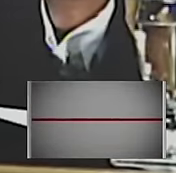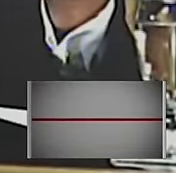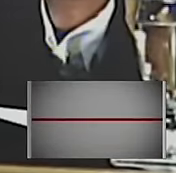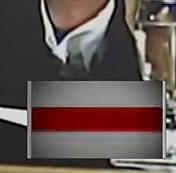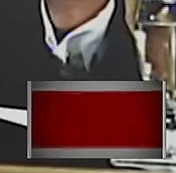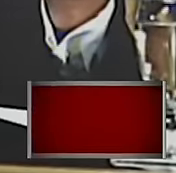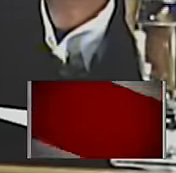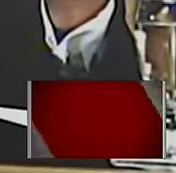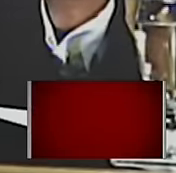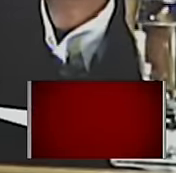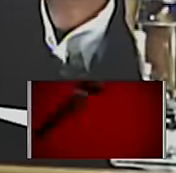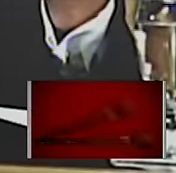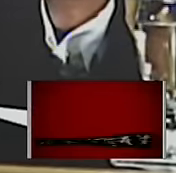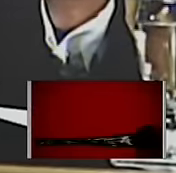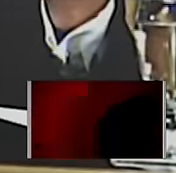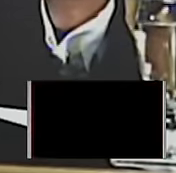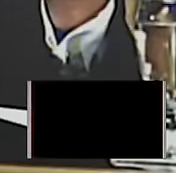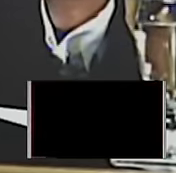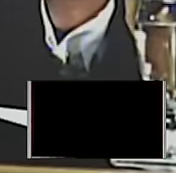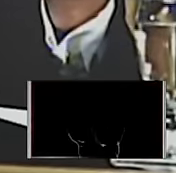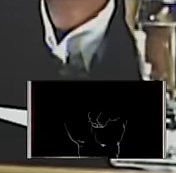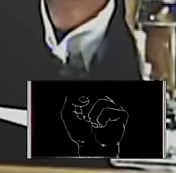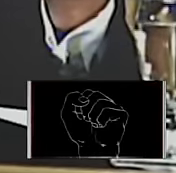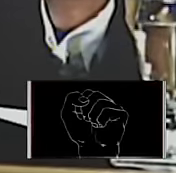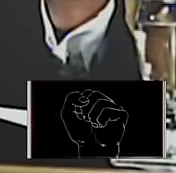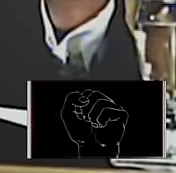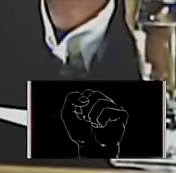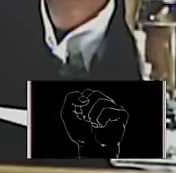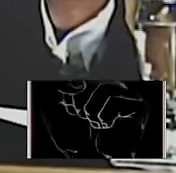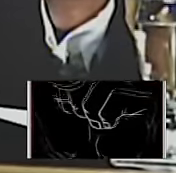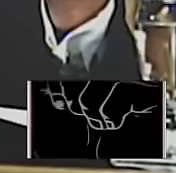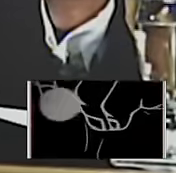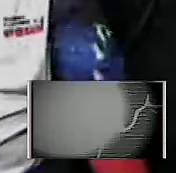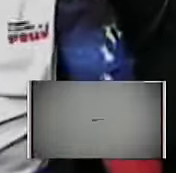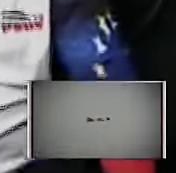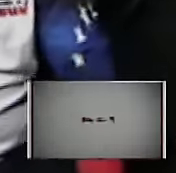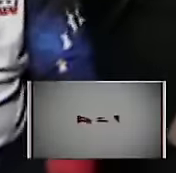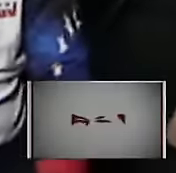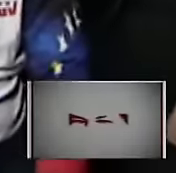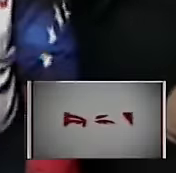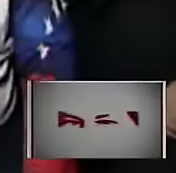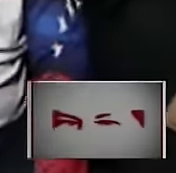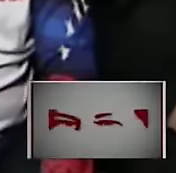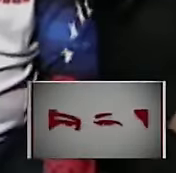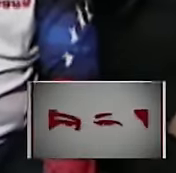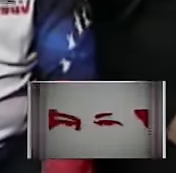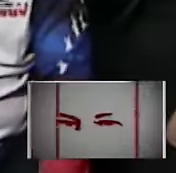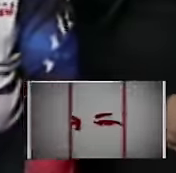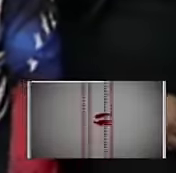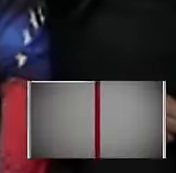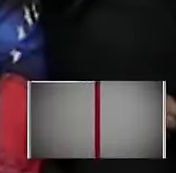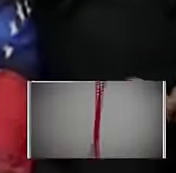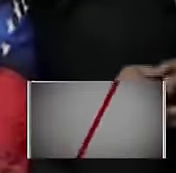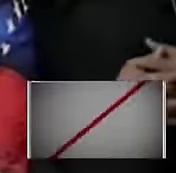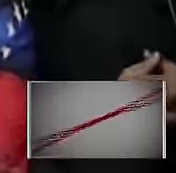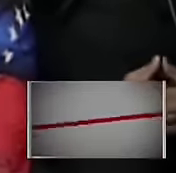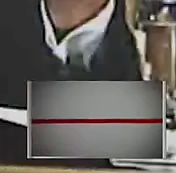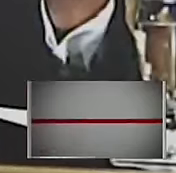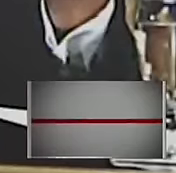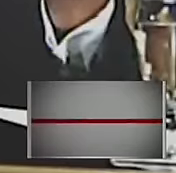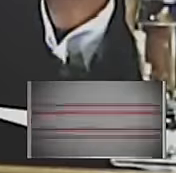Ellos pensaron que nos iban a... Vamos a empezar nuevo porque llegó Churio. Podemos, ¿verdad? ¿Eh?